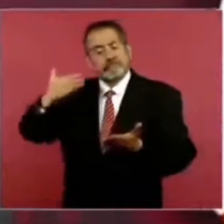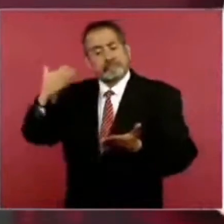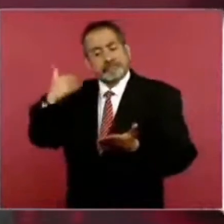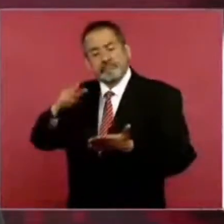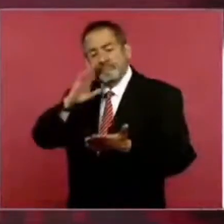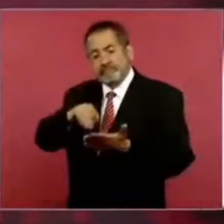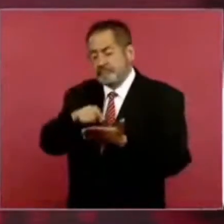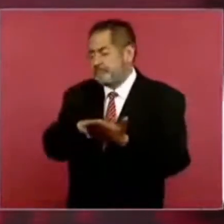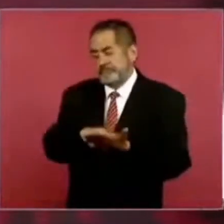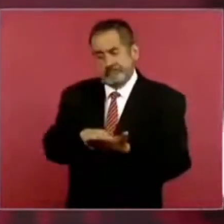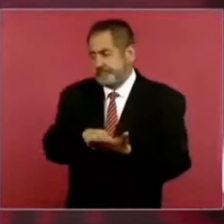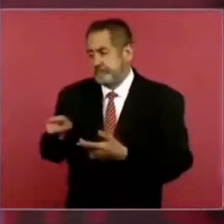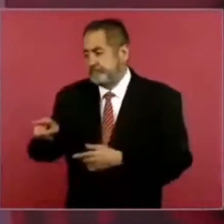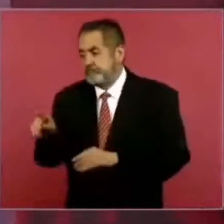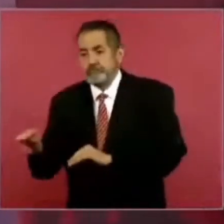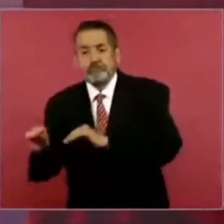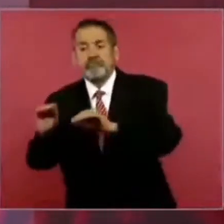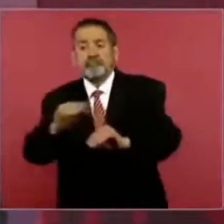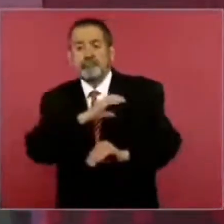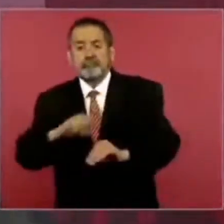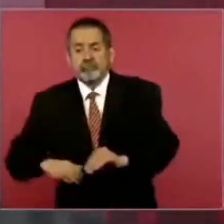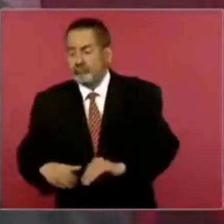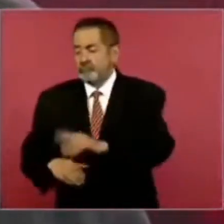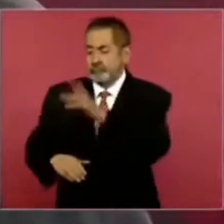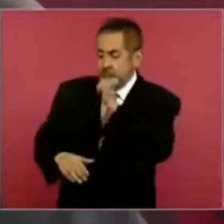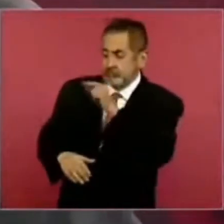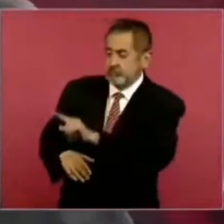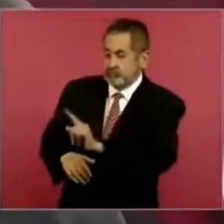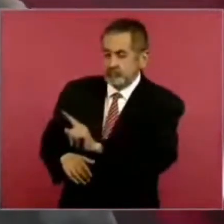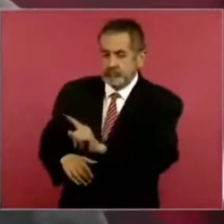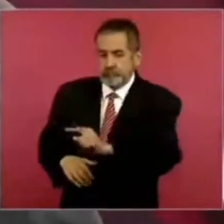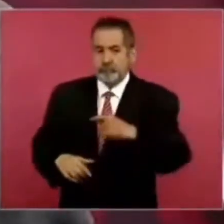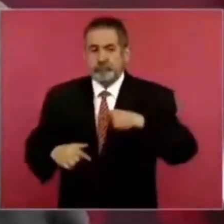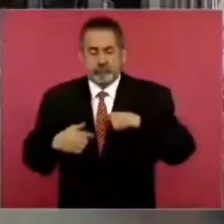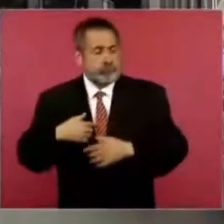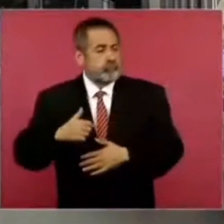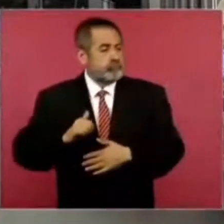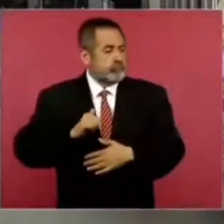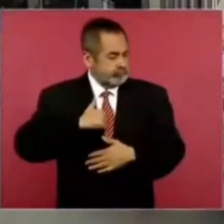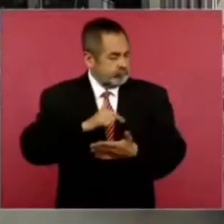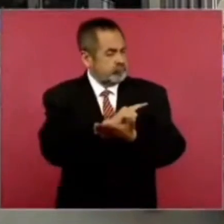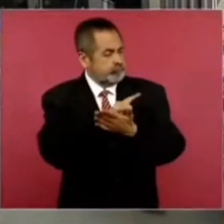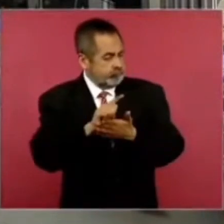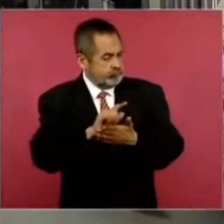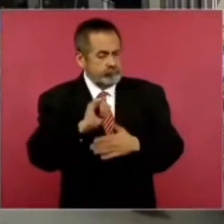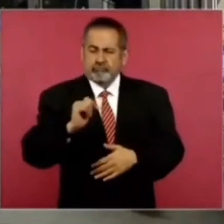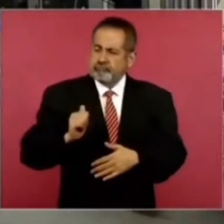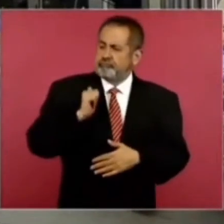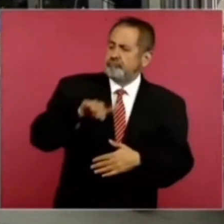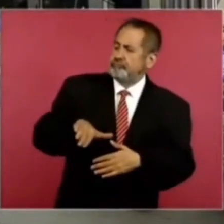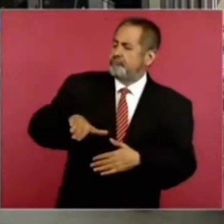tú no puedes. Yo sí puedo.